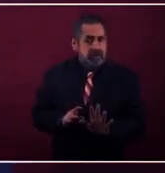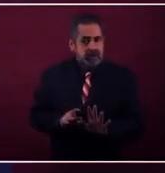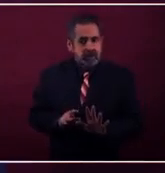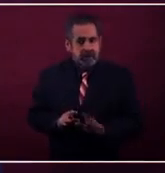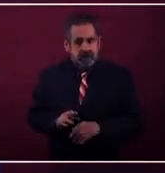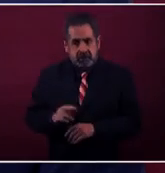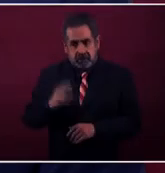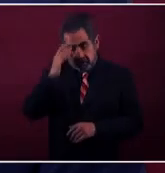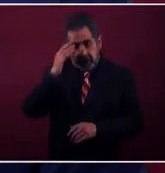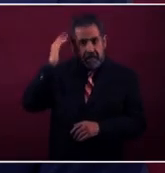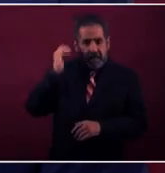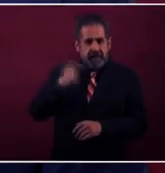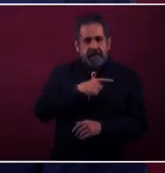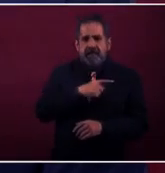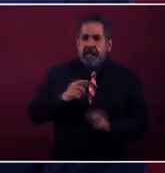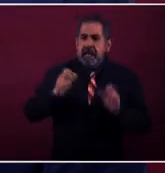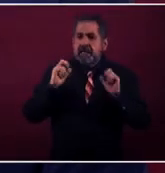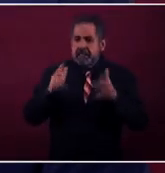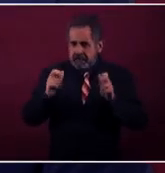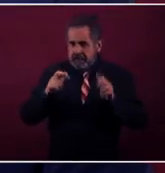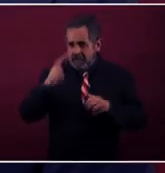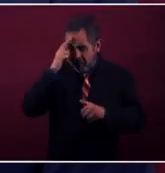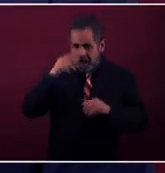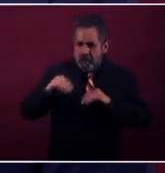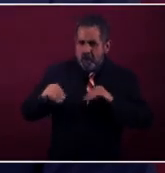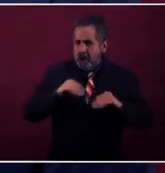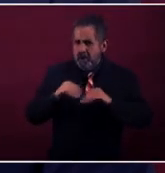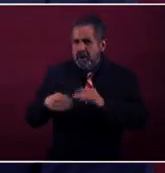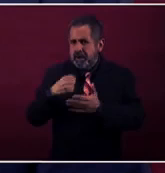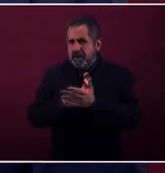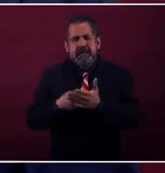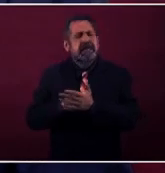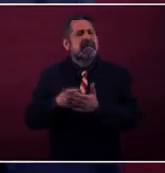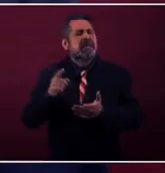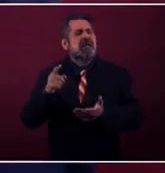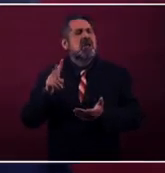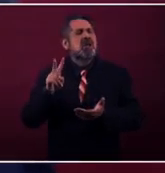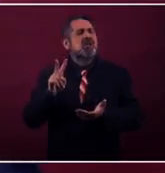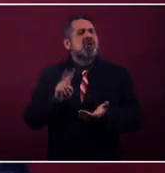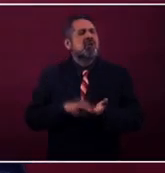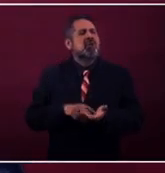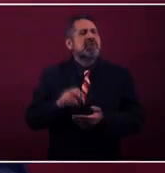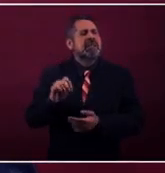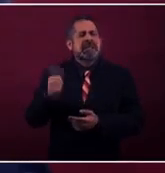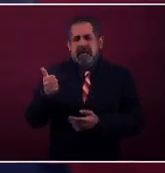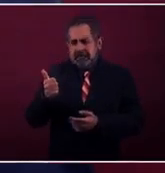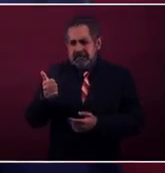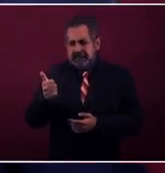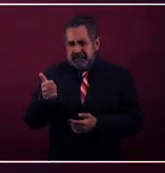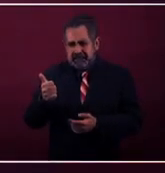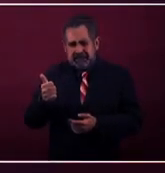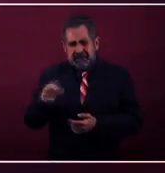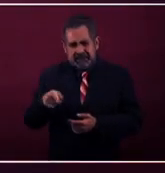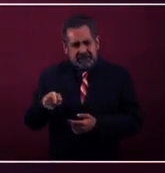Allá en Chiapas hubo un movimiento en el 2006